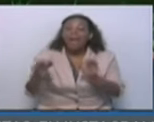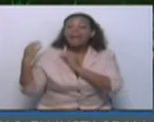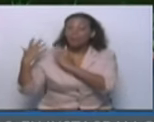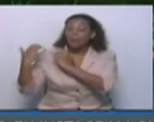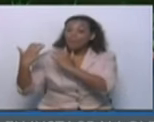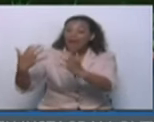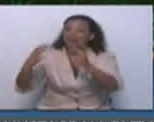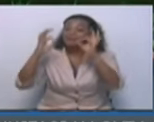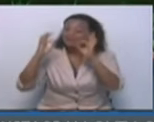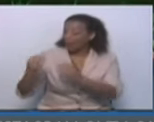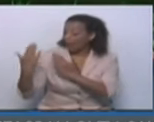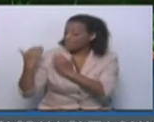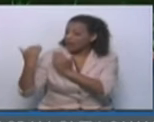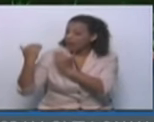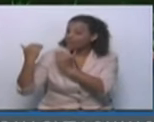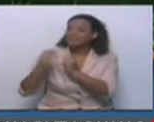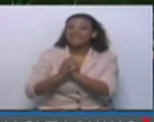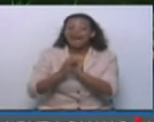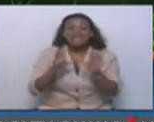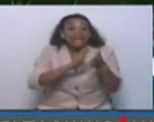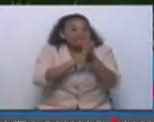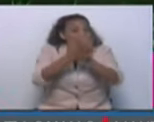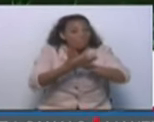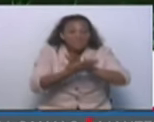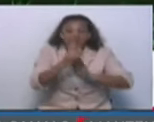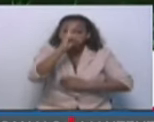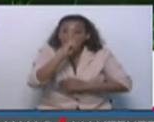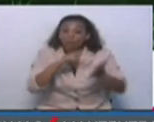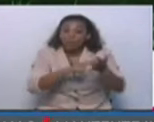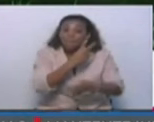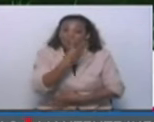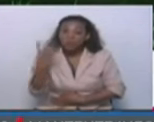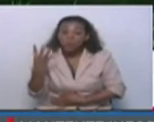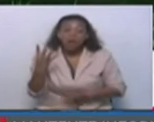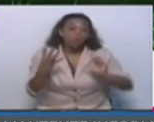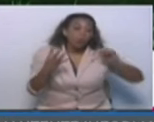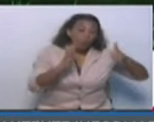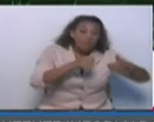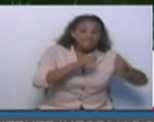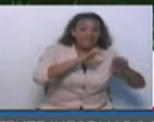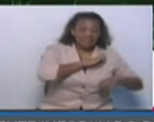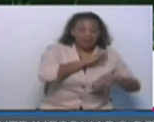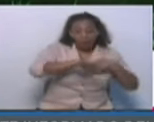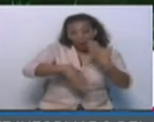ya. La recta final de un año bueno, bonito,